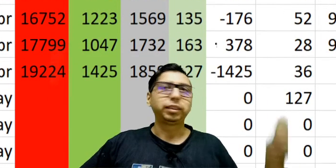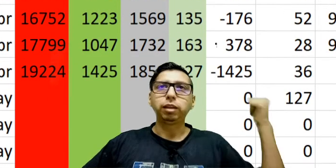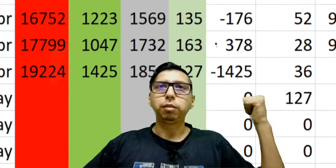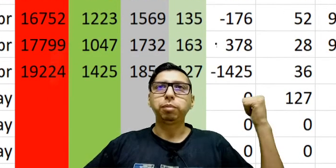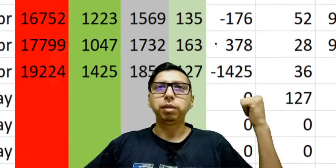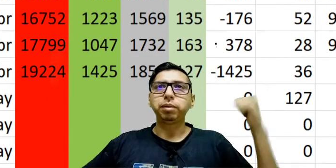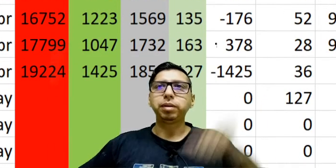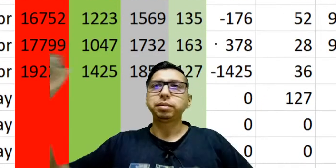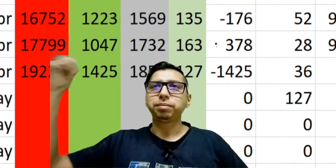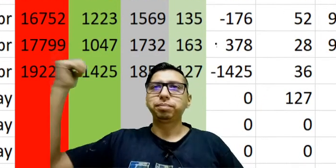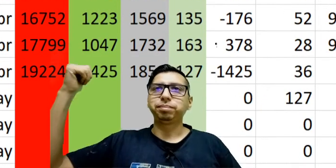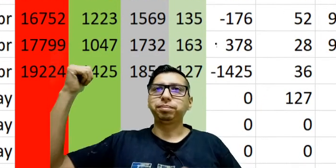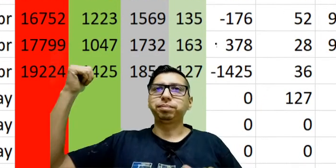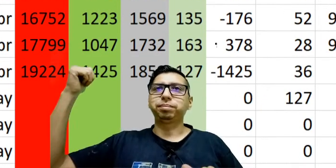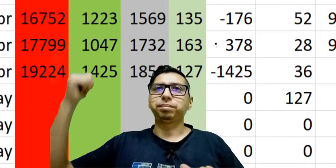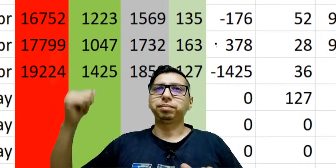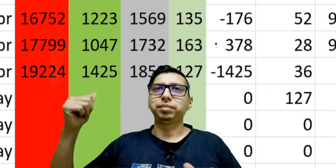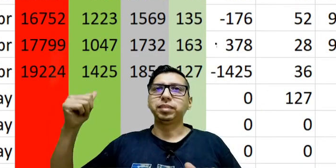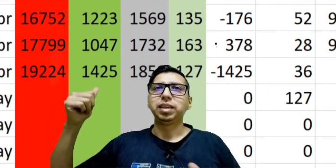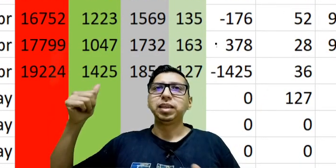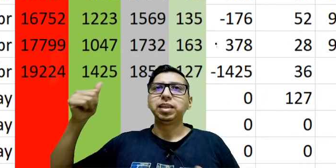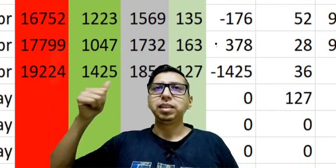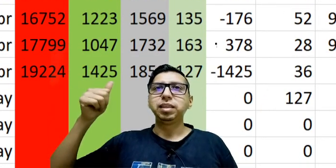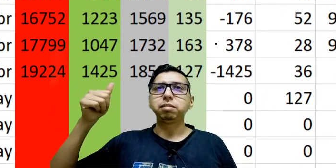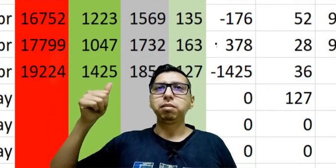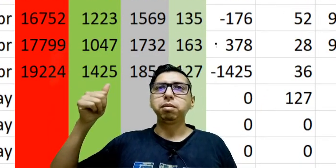aquí lo pueden ver,